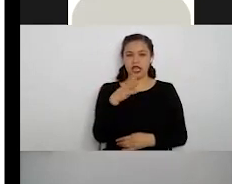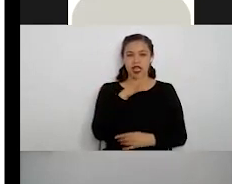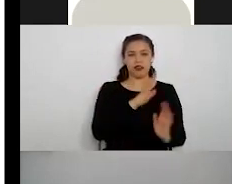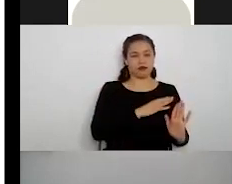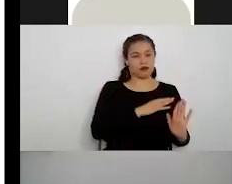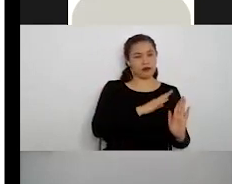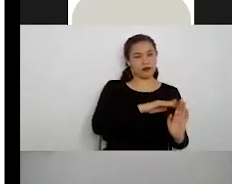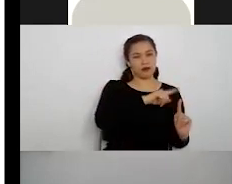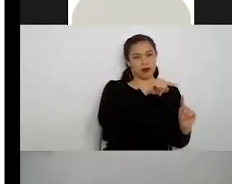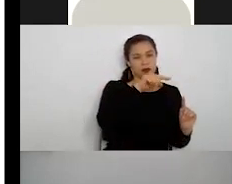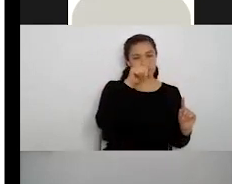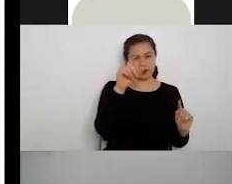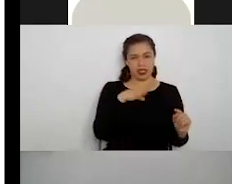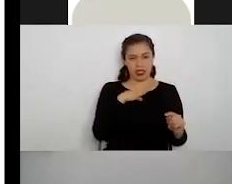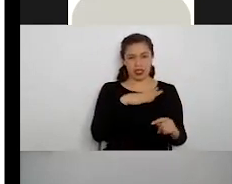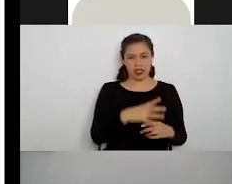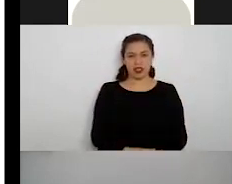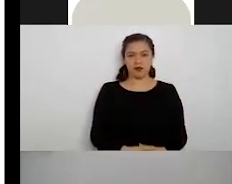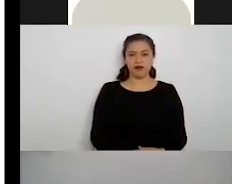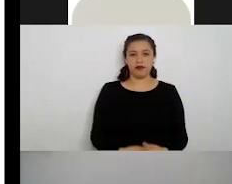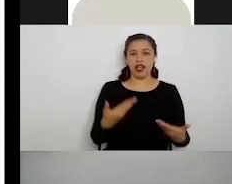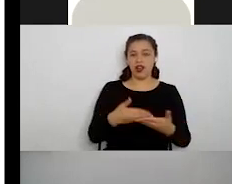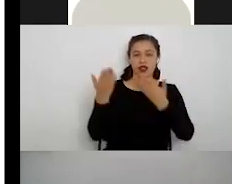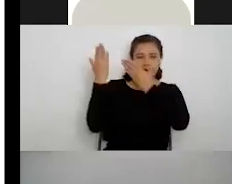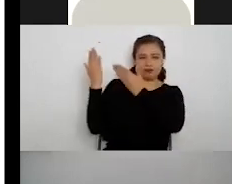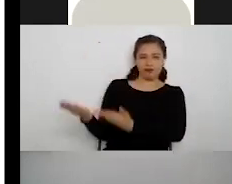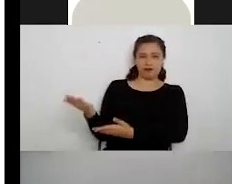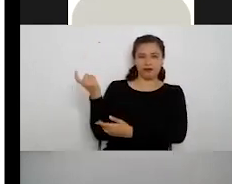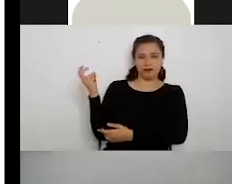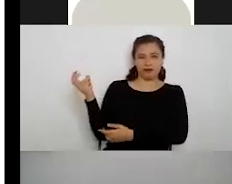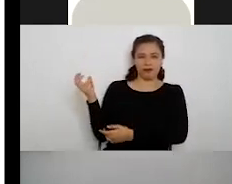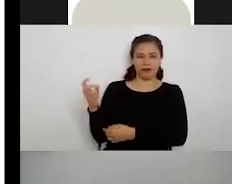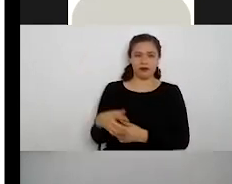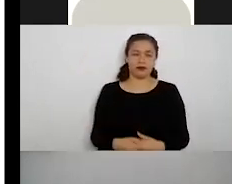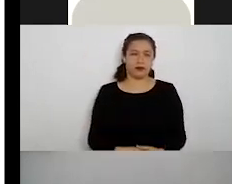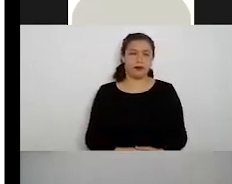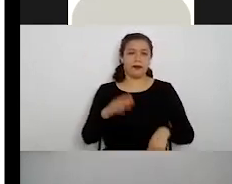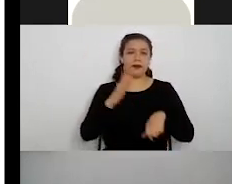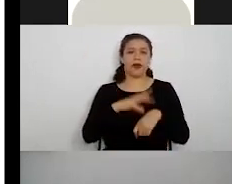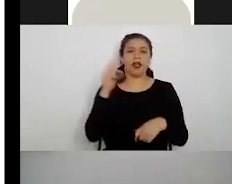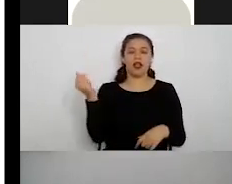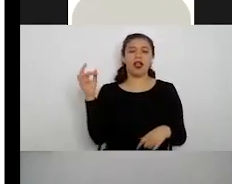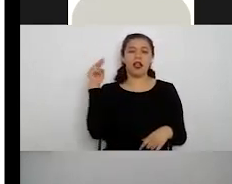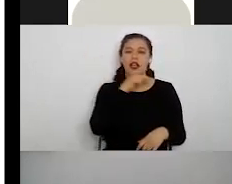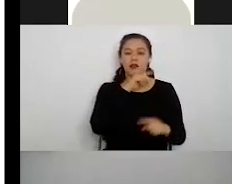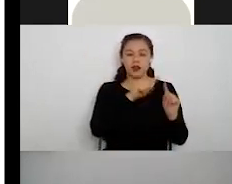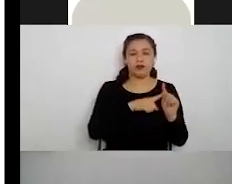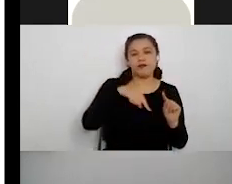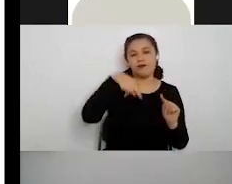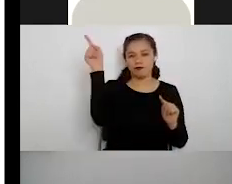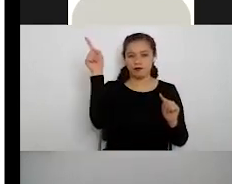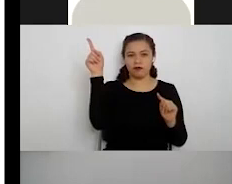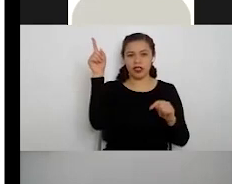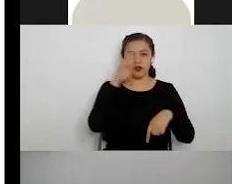escaleritas, bueno, esto es lo que va a poner ahora. Va a poner una mayor velocidad de alza y un nivel más